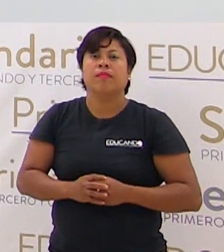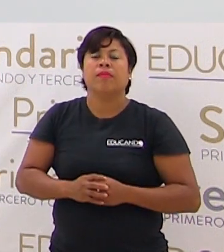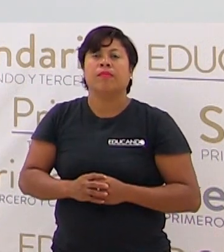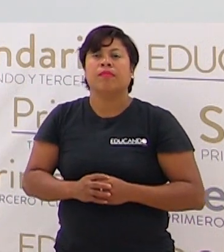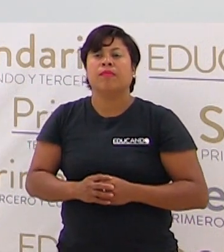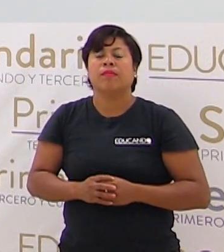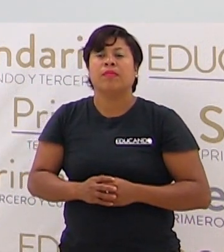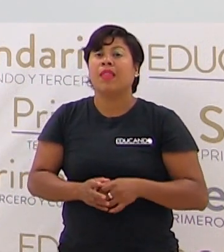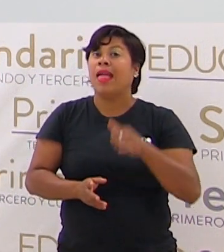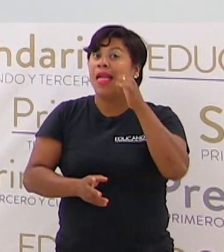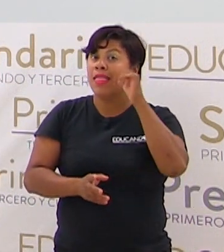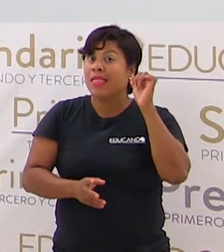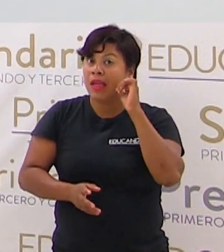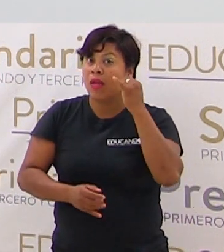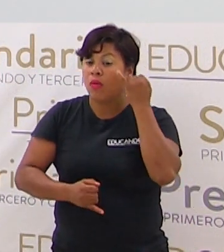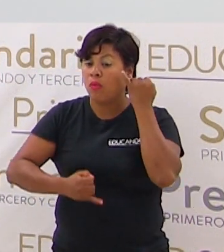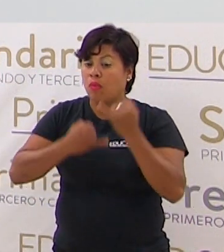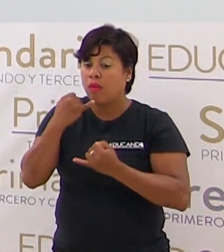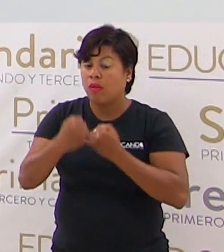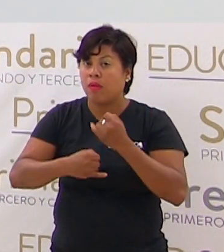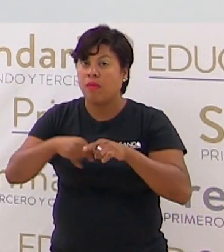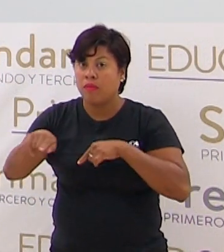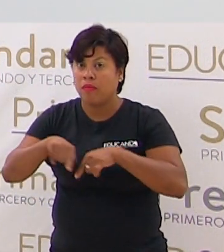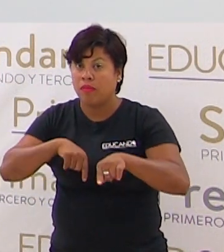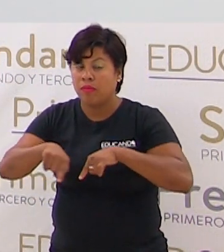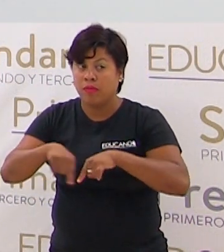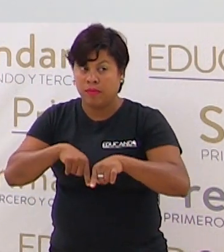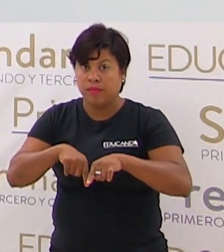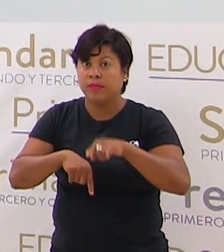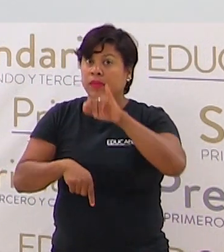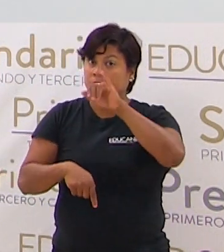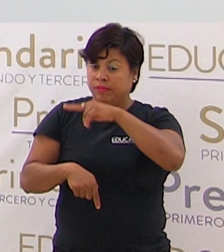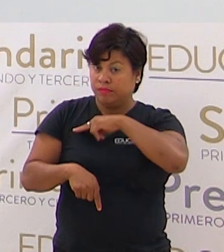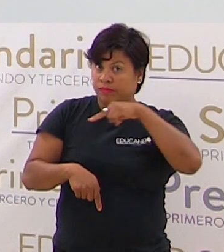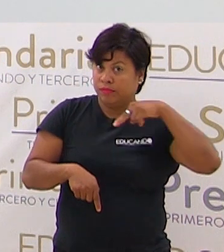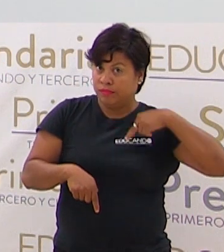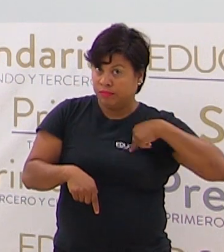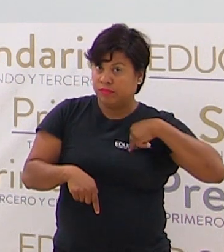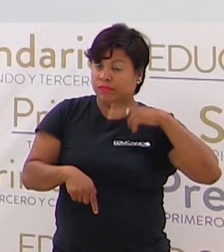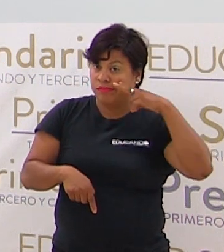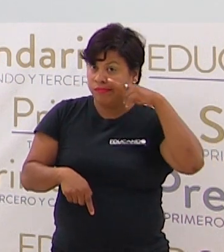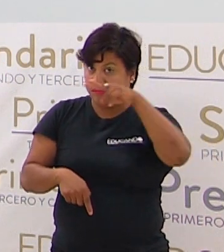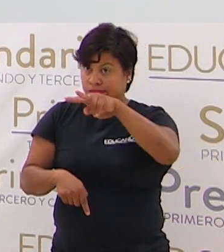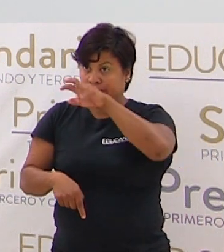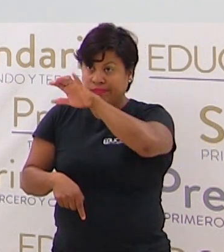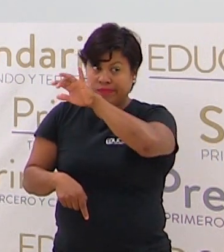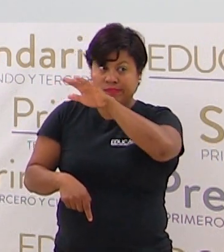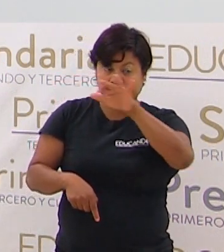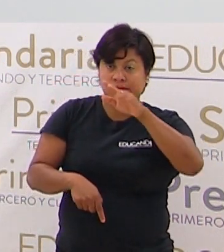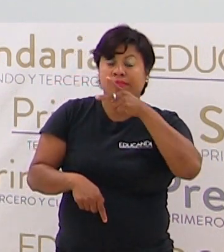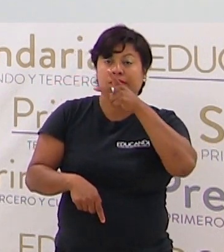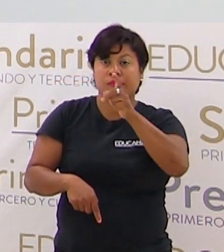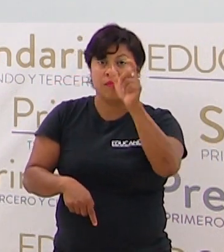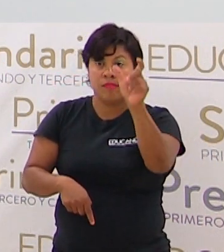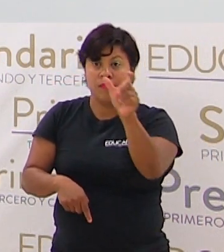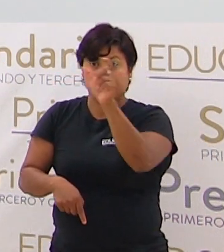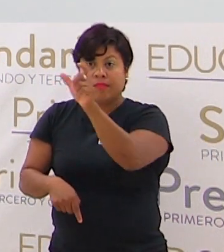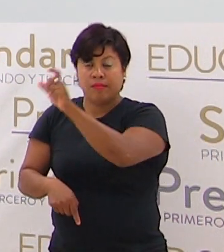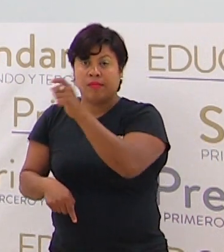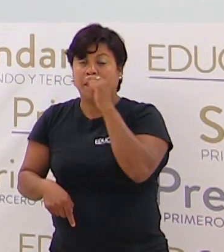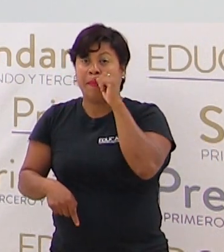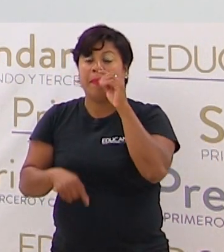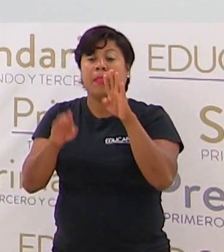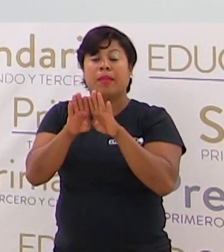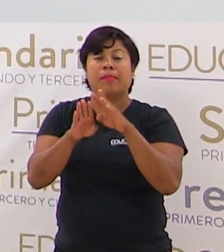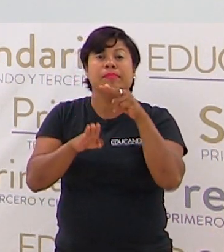Atención con esto, ayer jugué fútbol. Si nosotros tenemos la palabra, perdón,